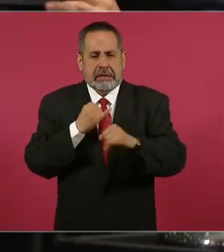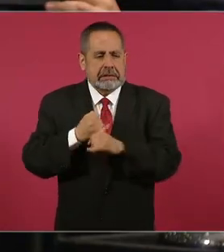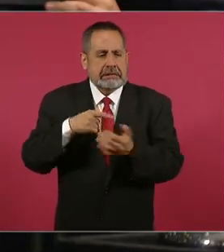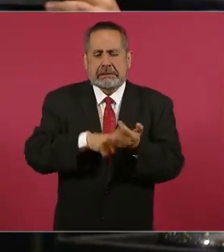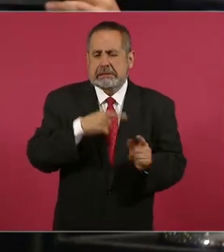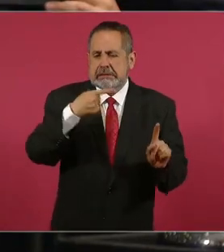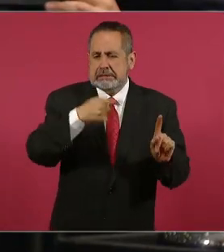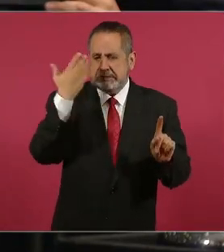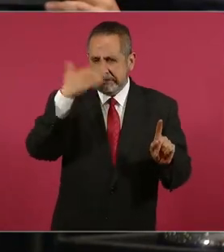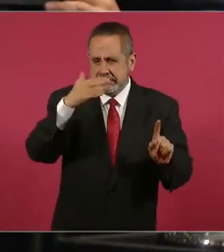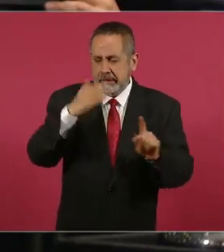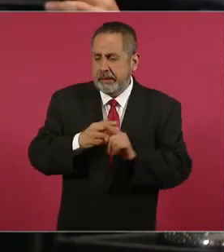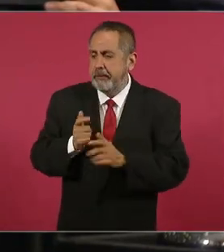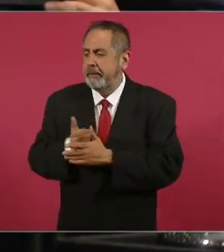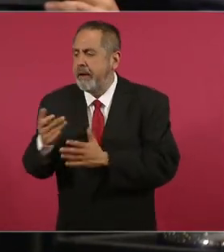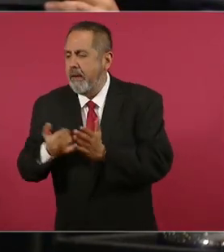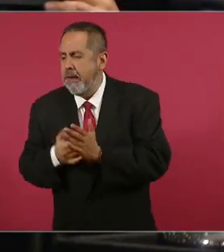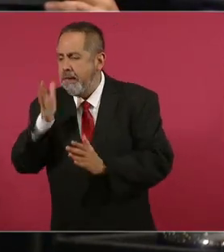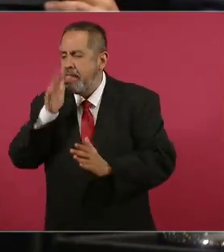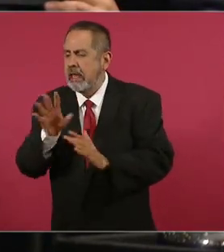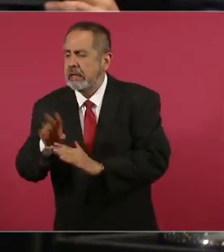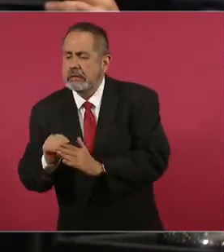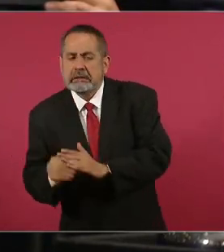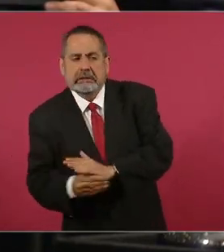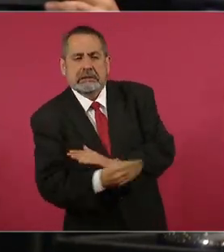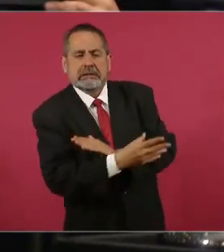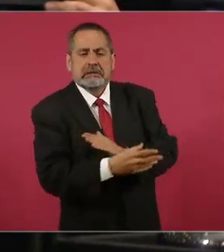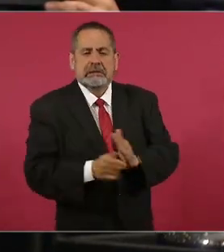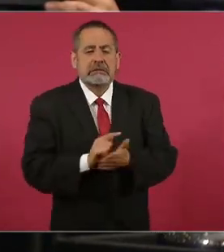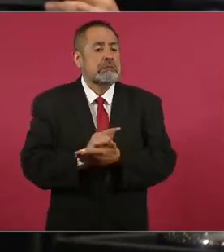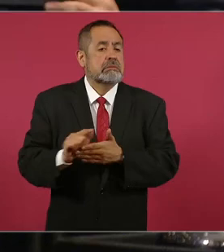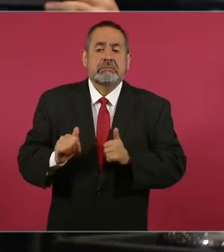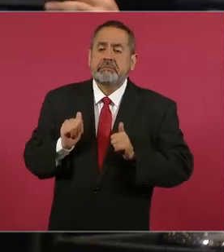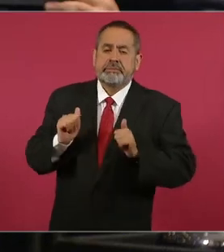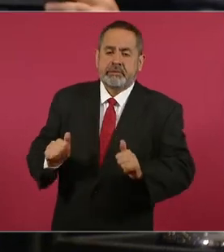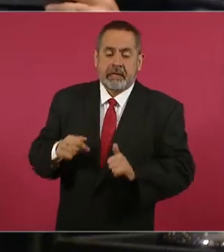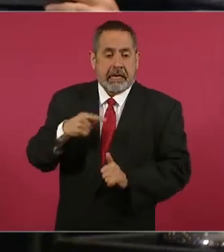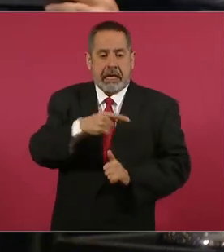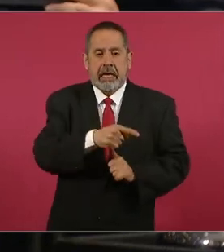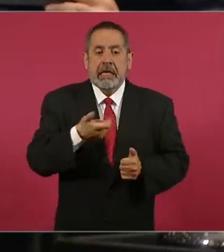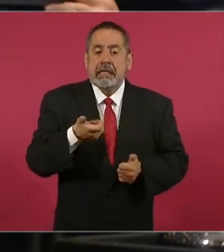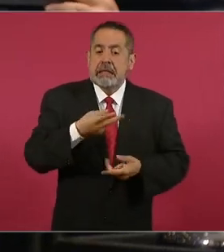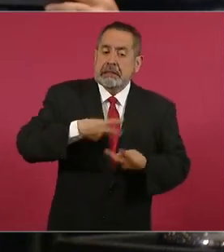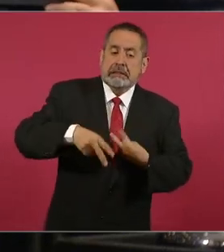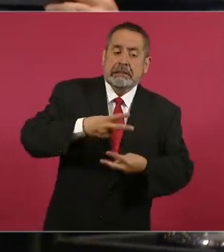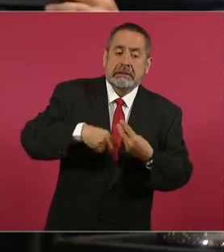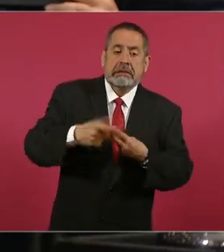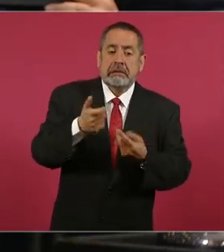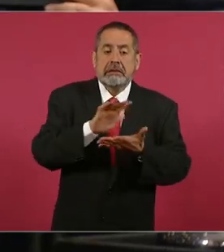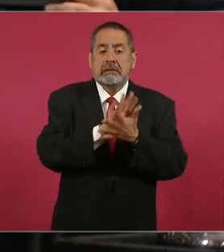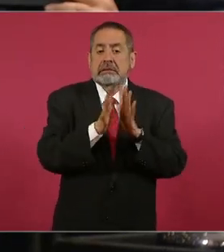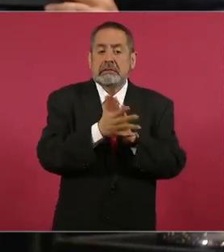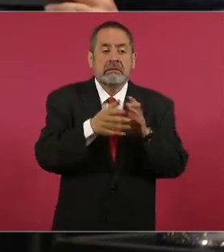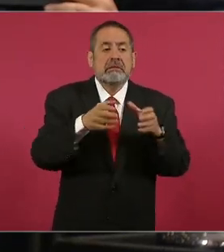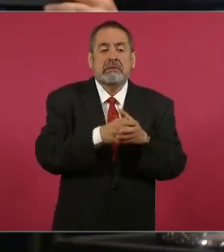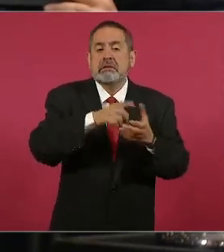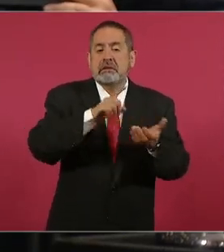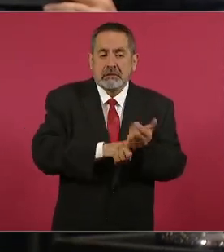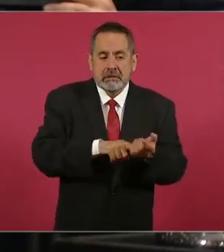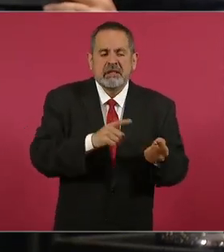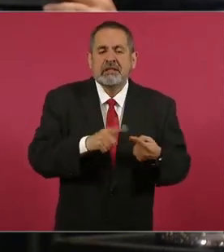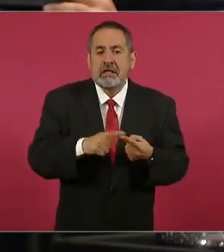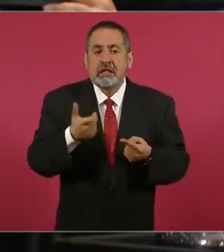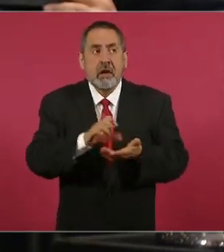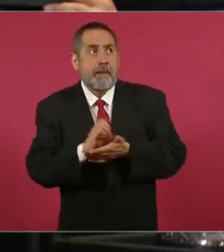le decía, evitar pagos al fisco y lavar dinero. Este dinero proveniente del narco pues era llevado a otros países. Algunas de